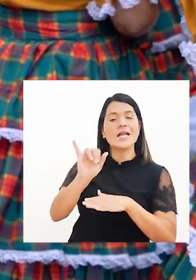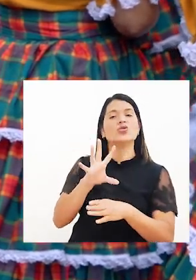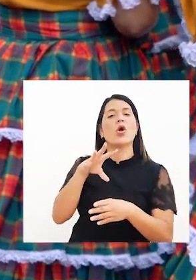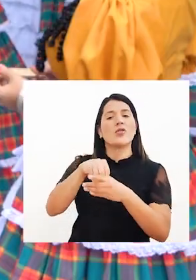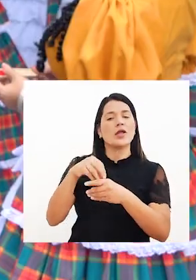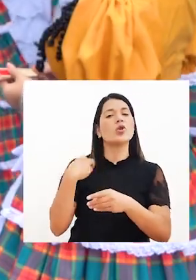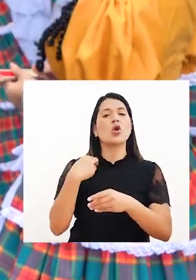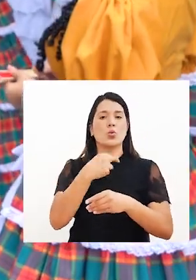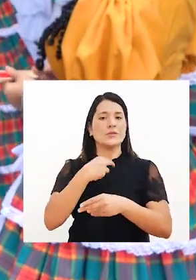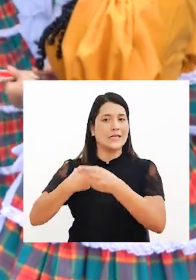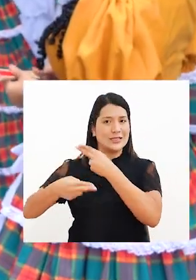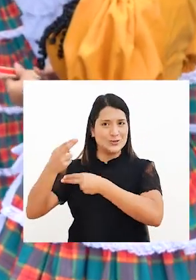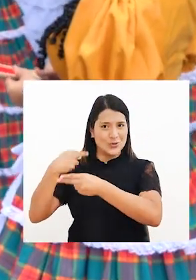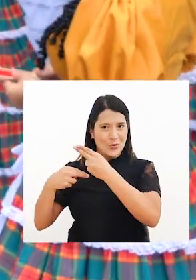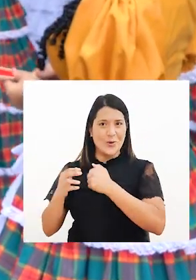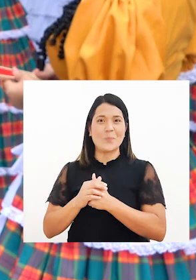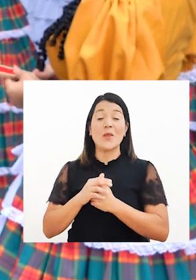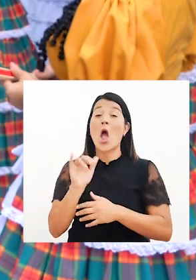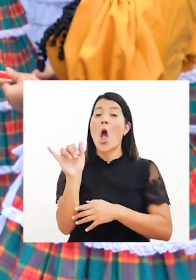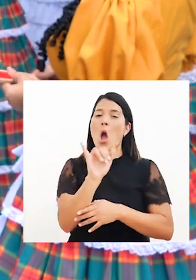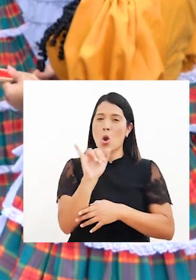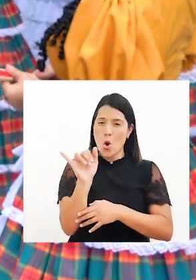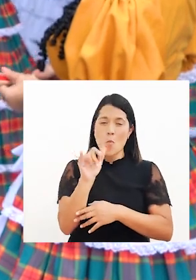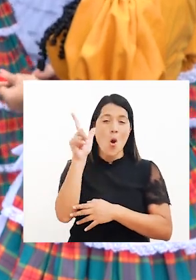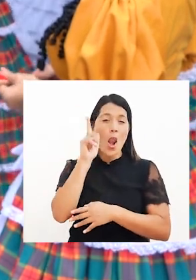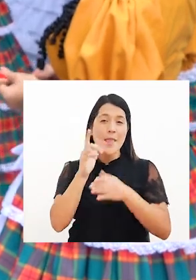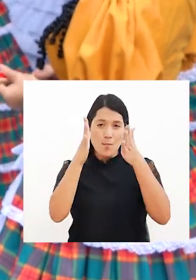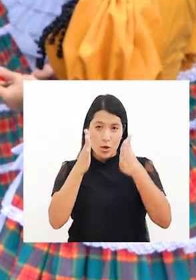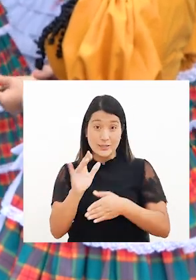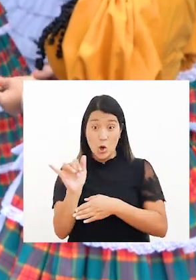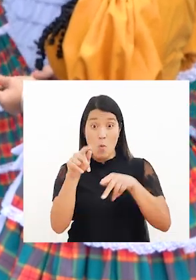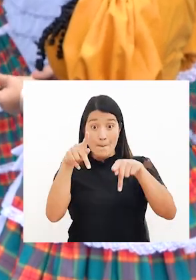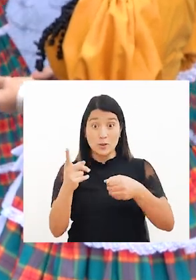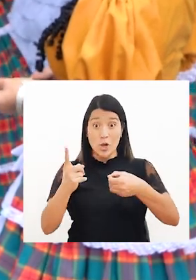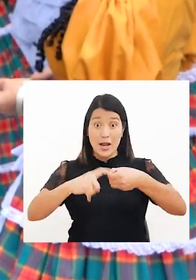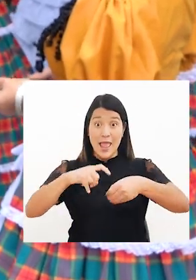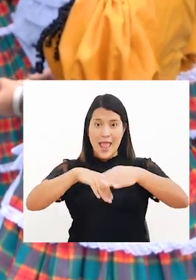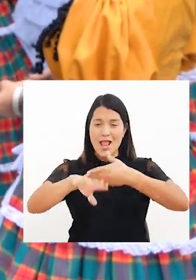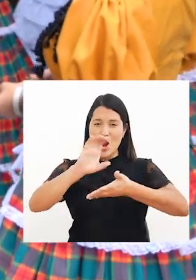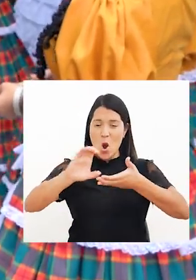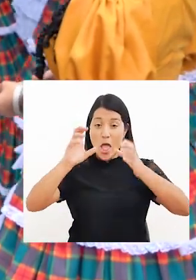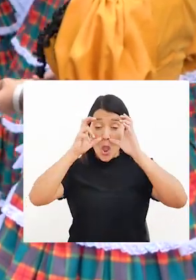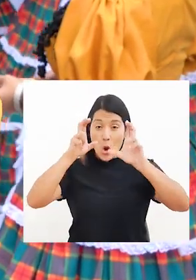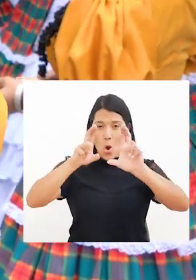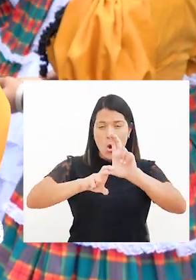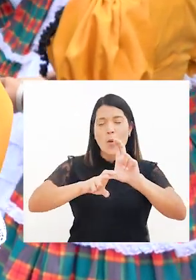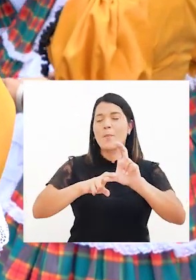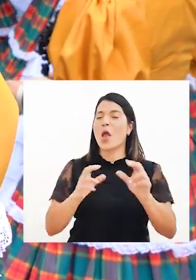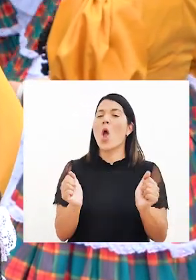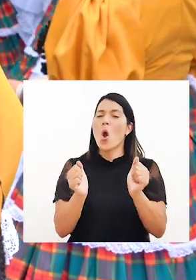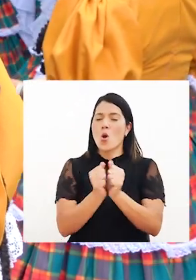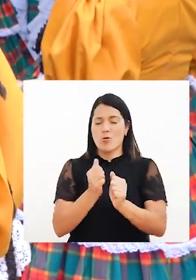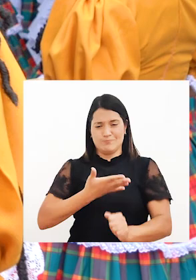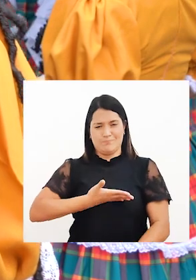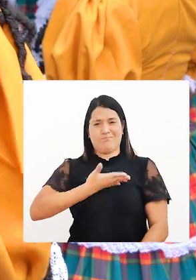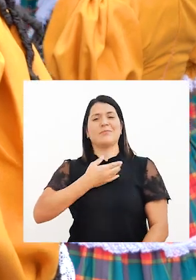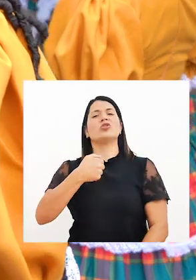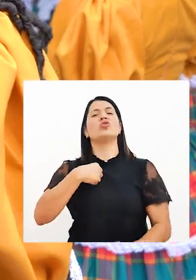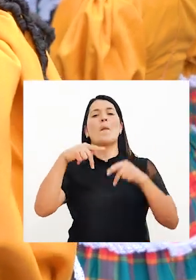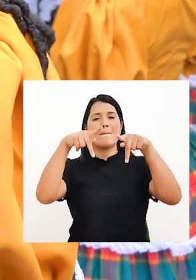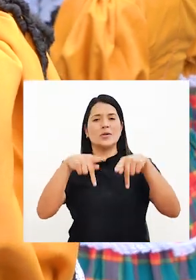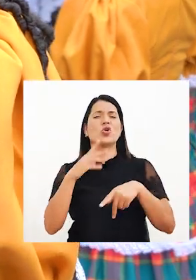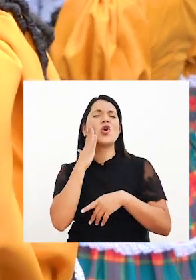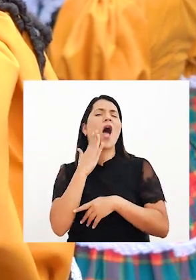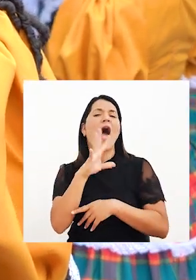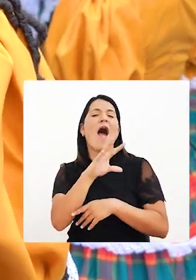nuestras raíces. Como limonense, como colegiada, especialmente en el honor de ser una afrodescendiente el